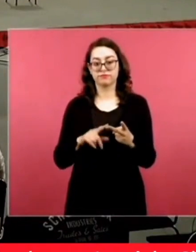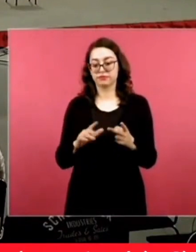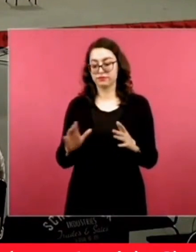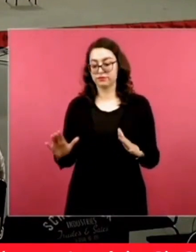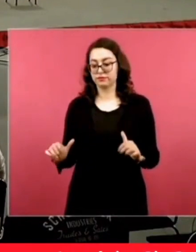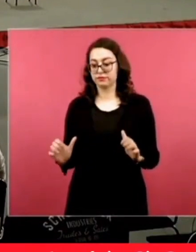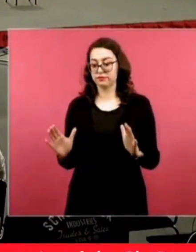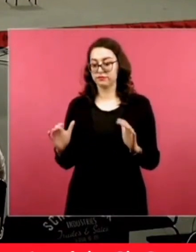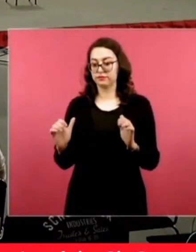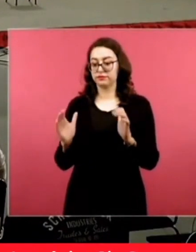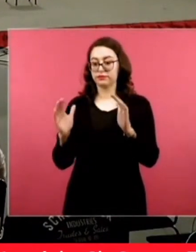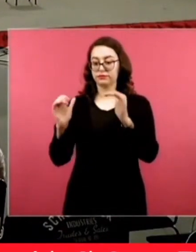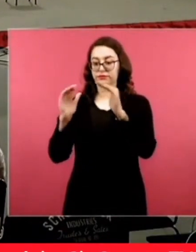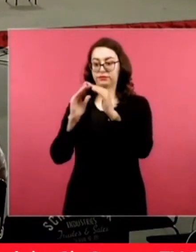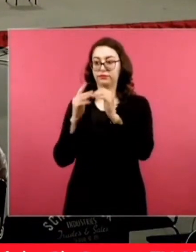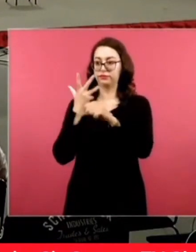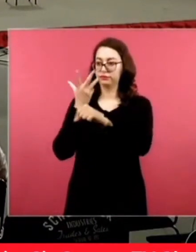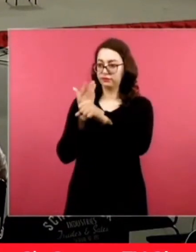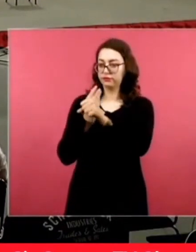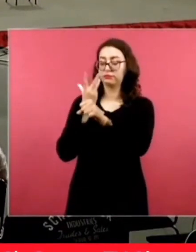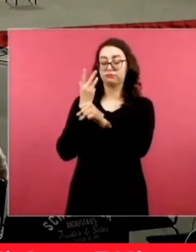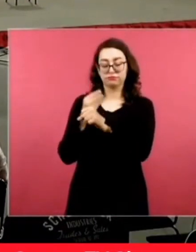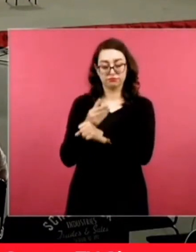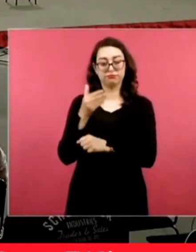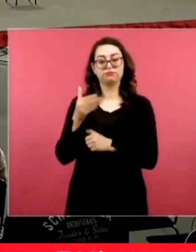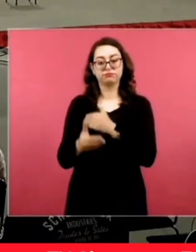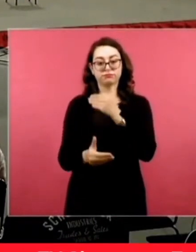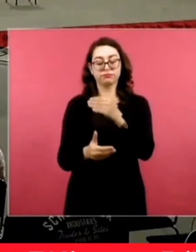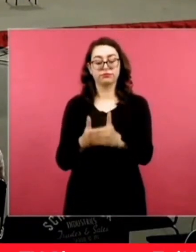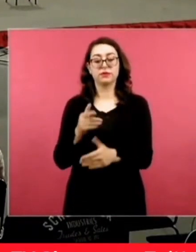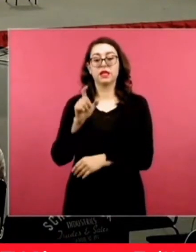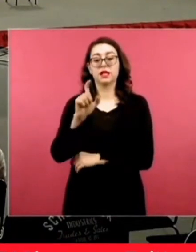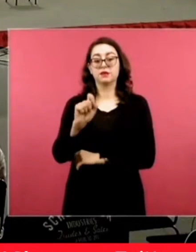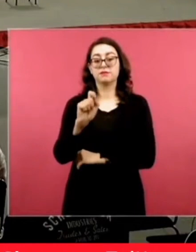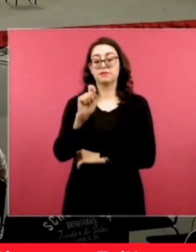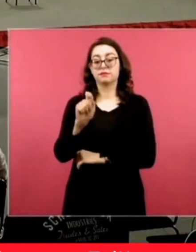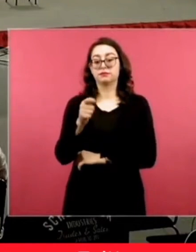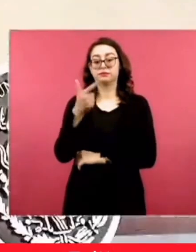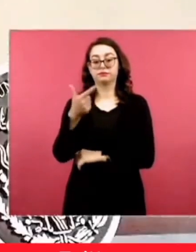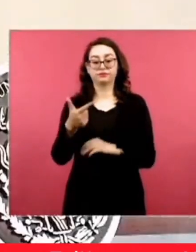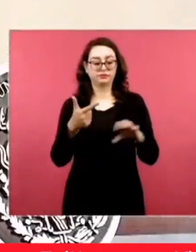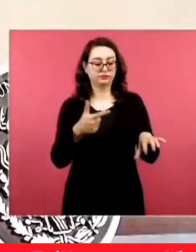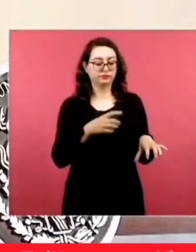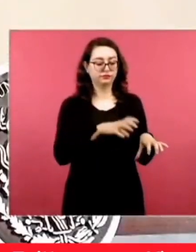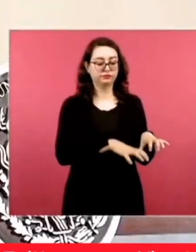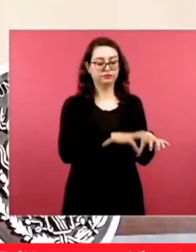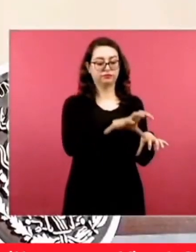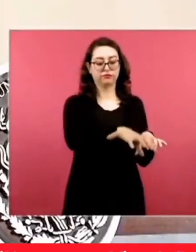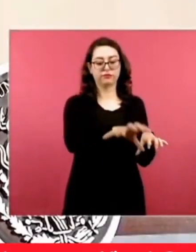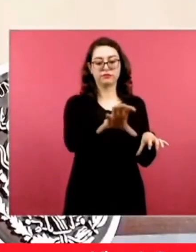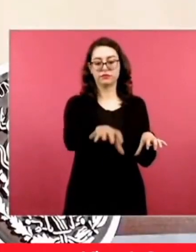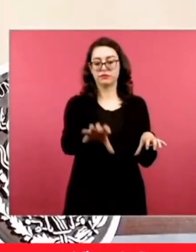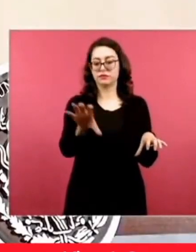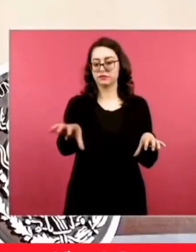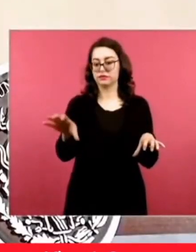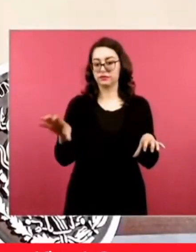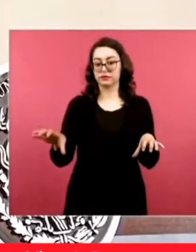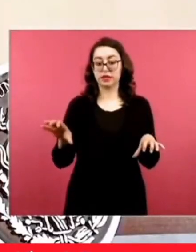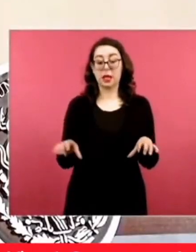seguimos avanzando. Estamos trabajando en 27 zonas arqueológicas y 2 más que